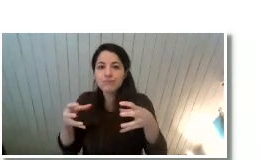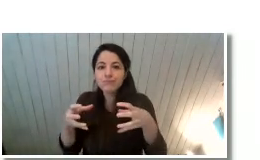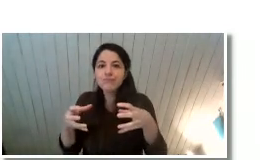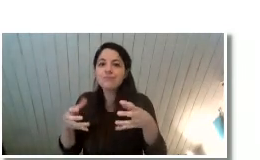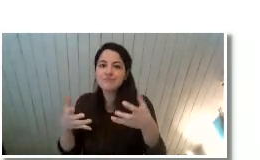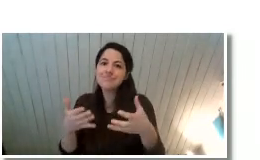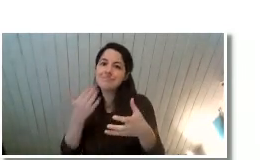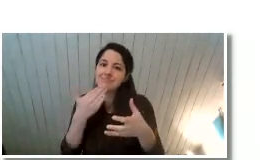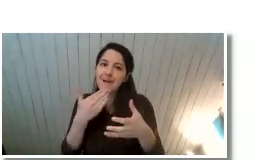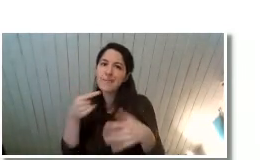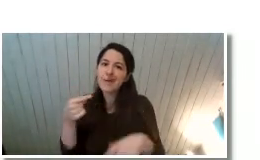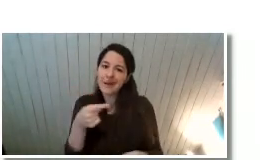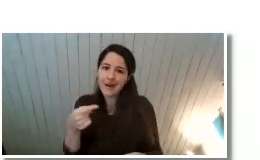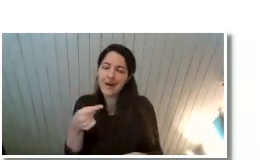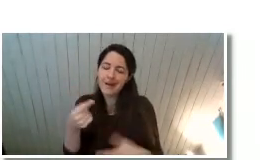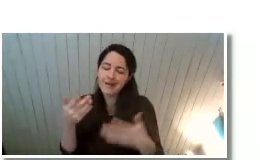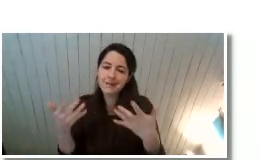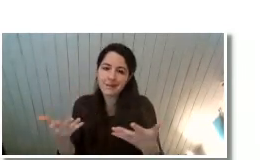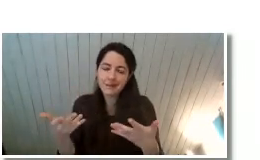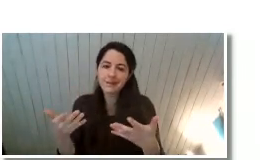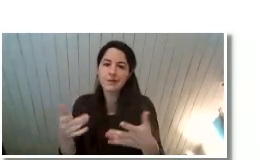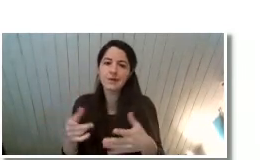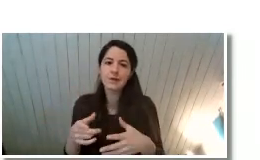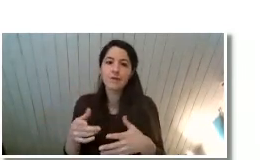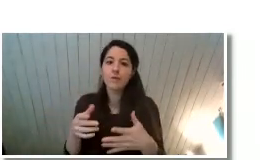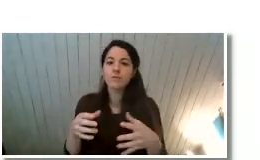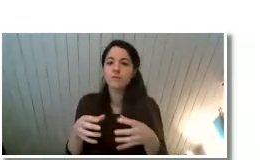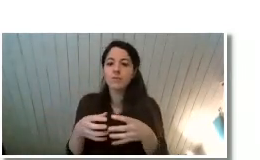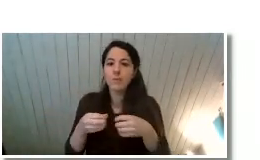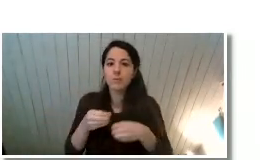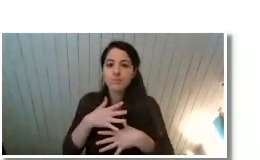no queremos en el cáncer, como la metástasis.